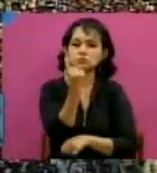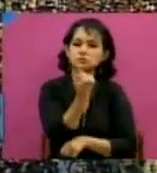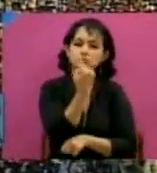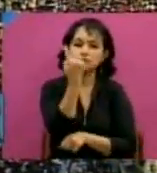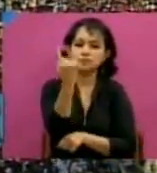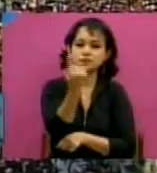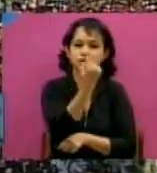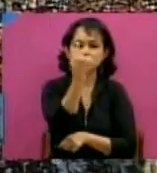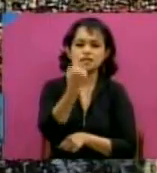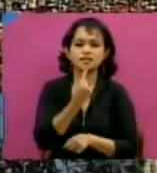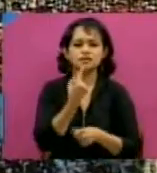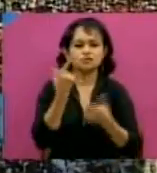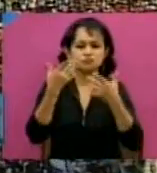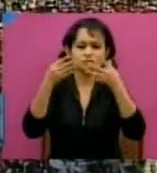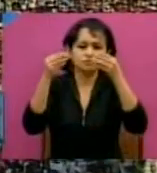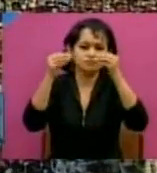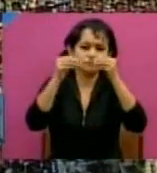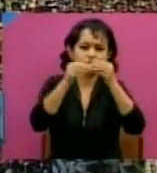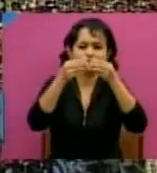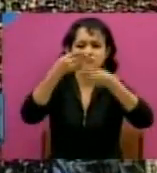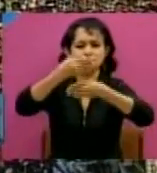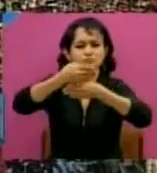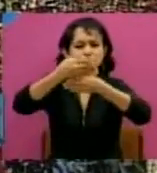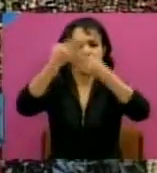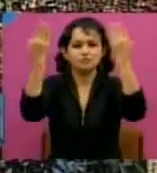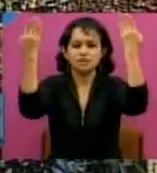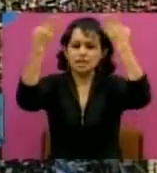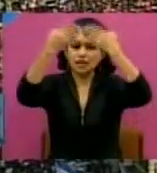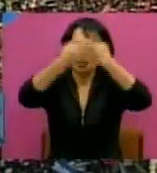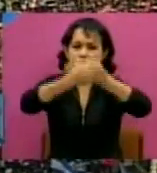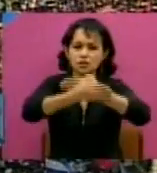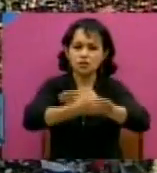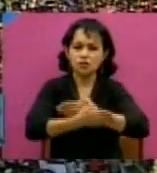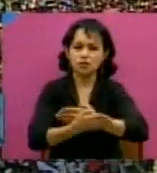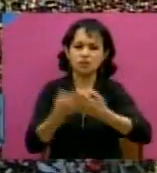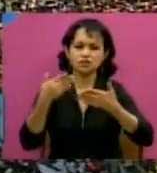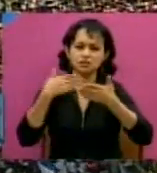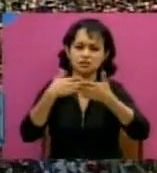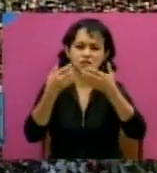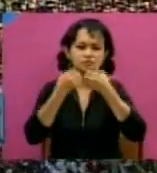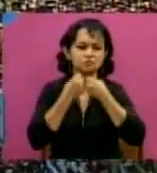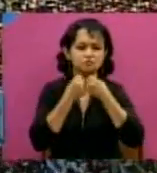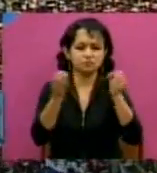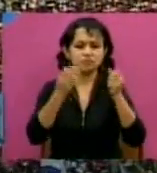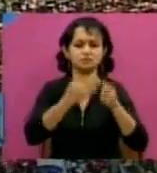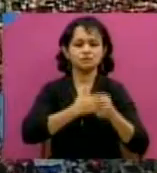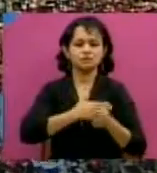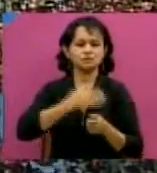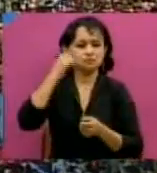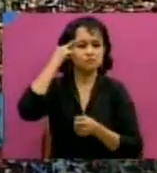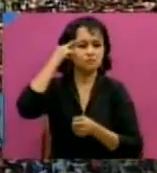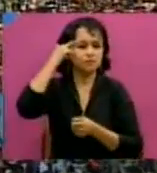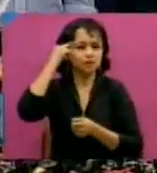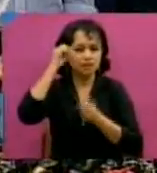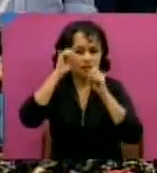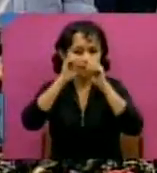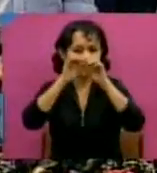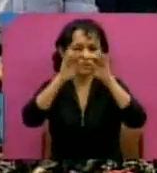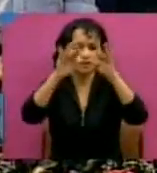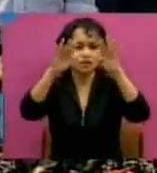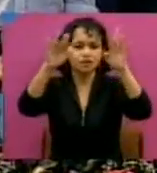vienes derribando los muros de la noche, nítido inmenso.